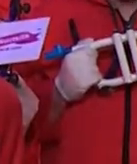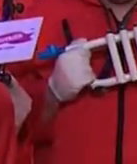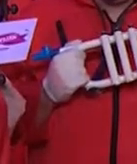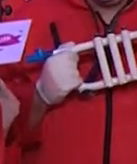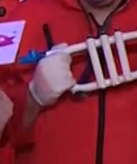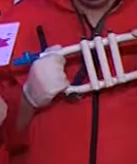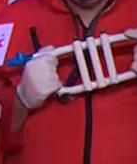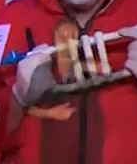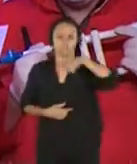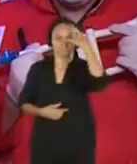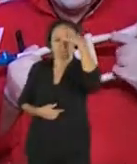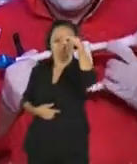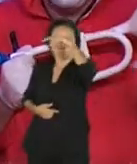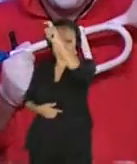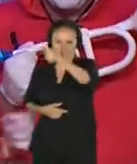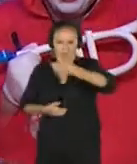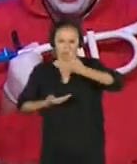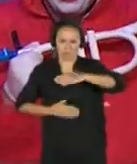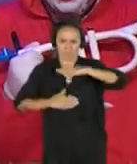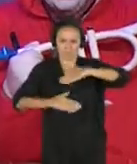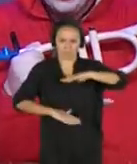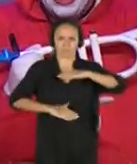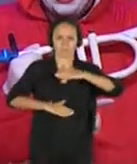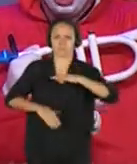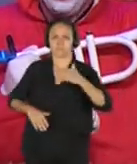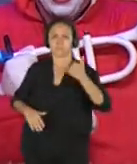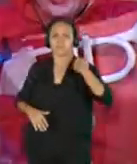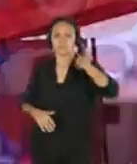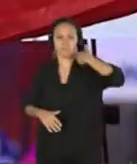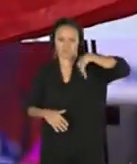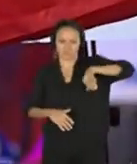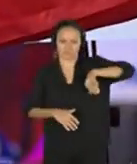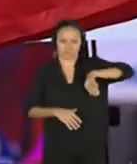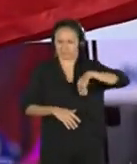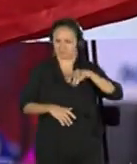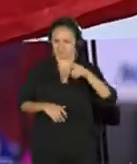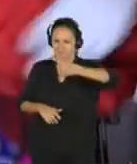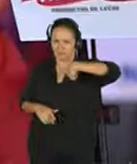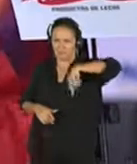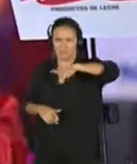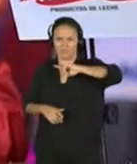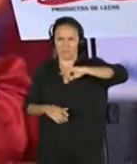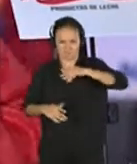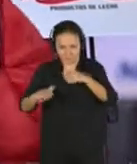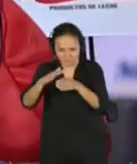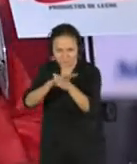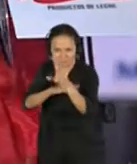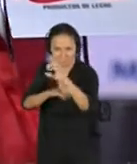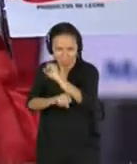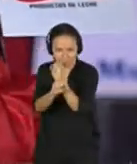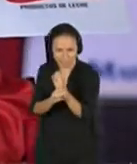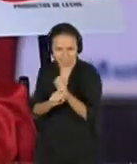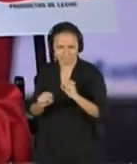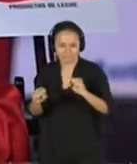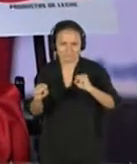los cabrones de la cantina ya no van a poder entrar.